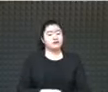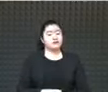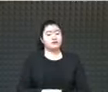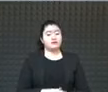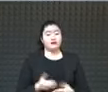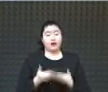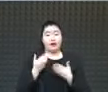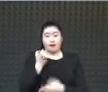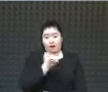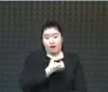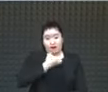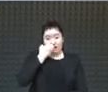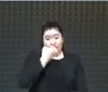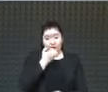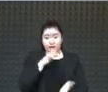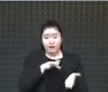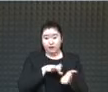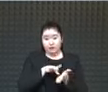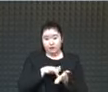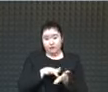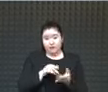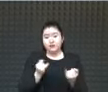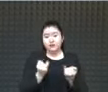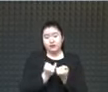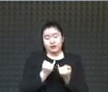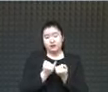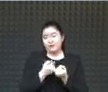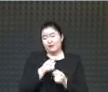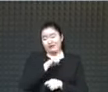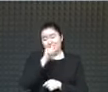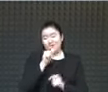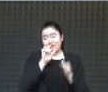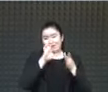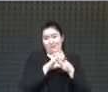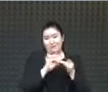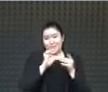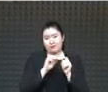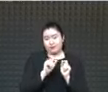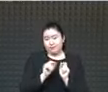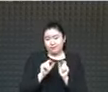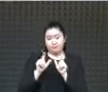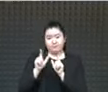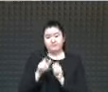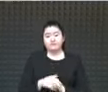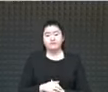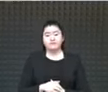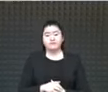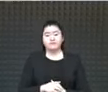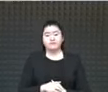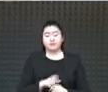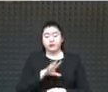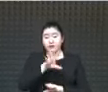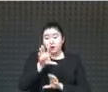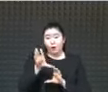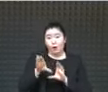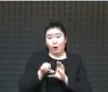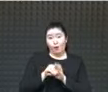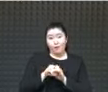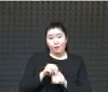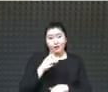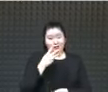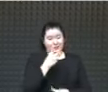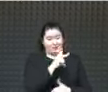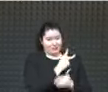a los apoyos de las escuelas, haremos una presentación especial. El total, entonces, de estos tres